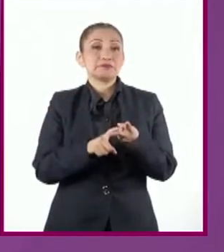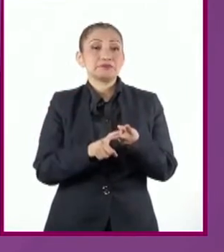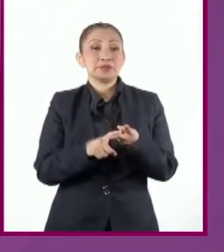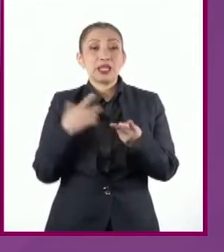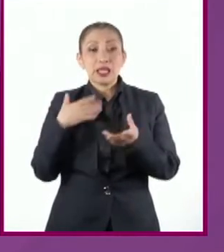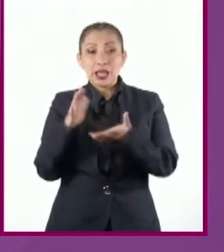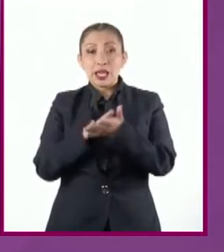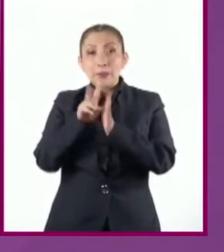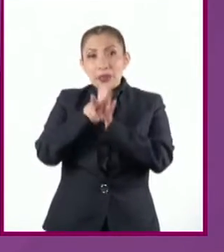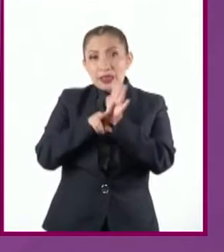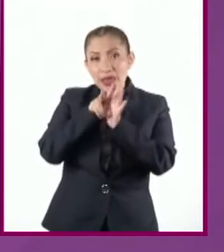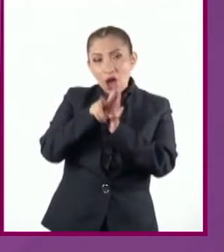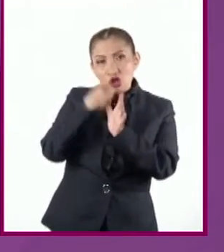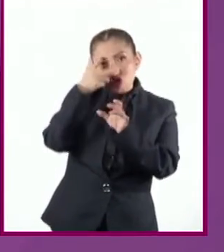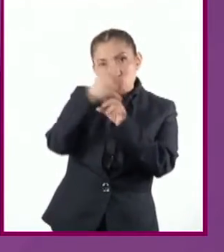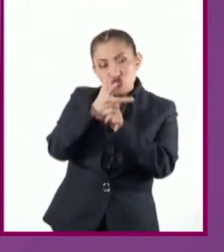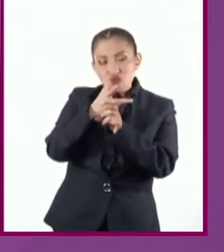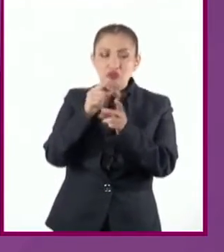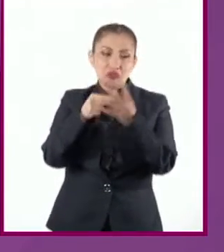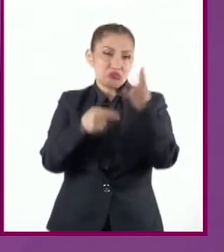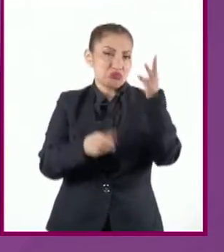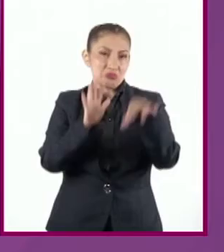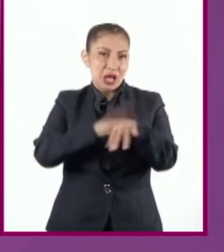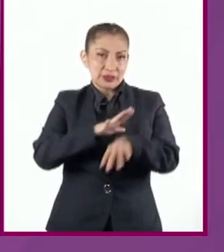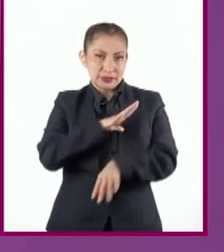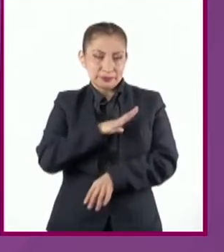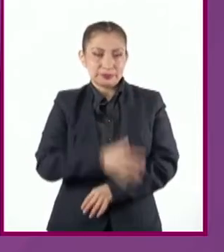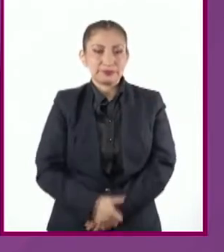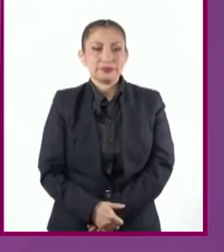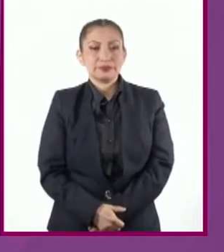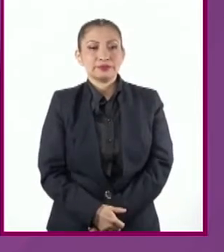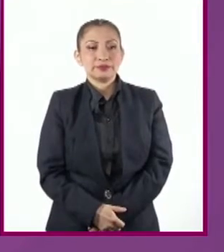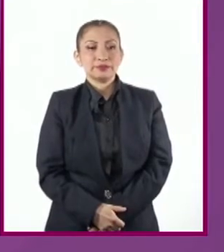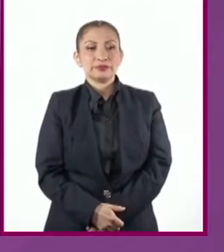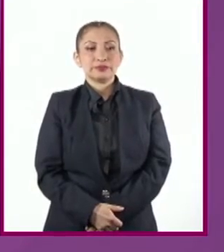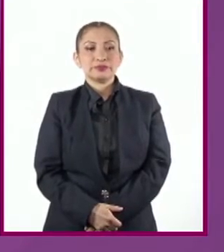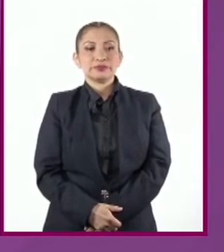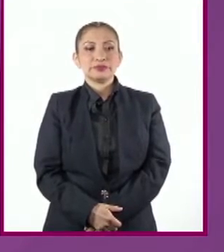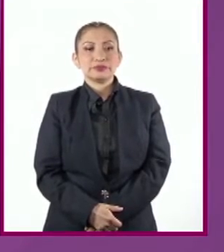y documentales, entre otros.